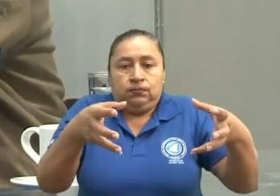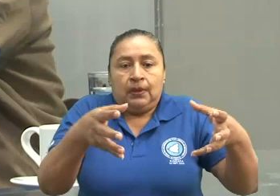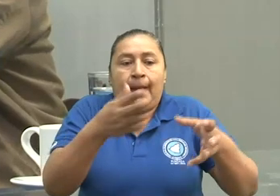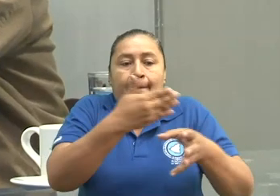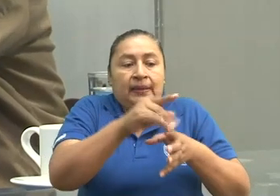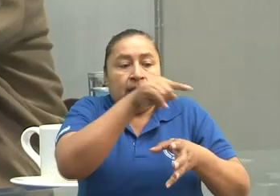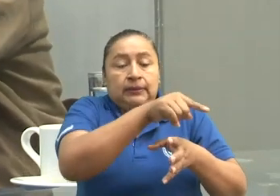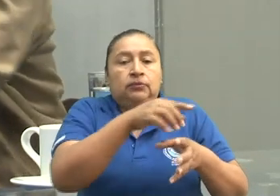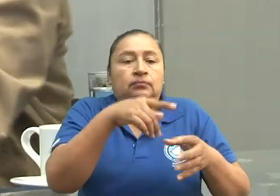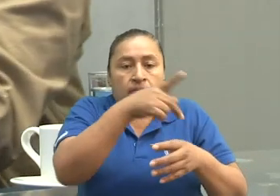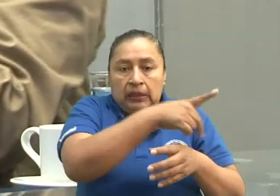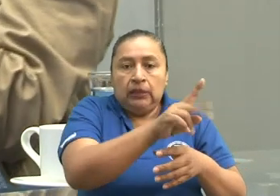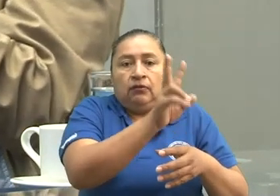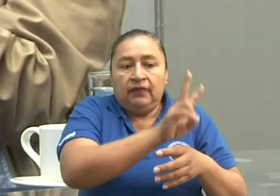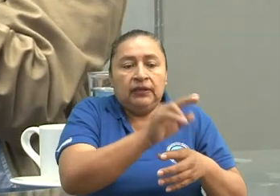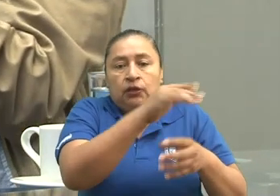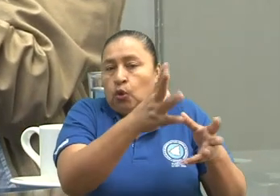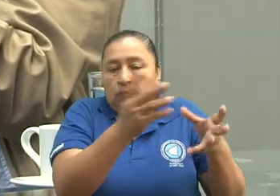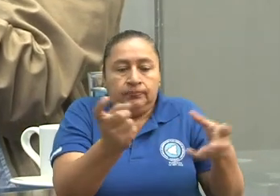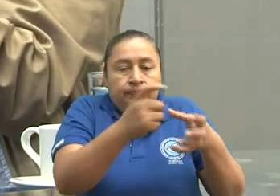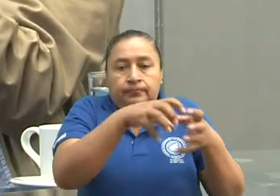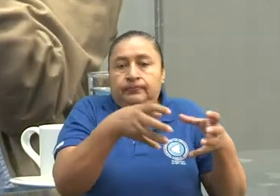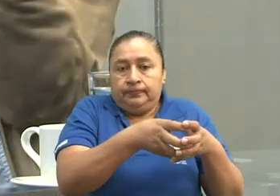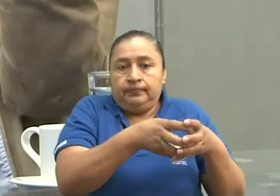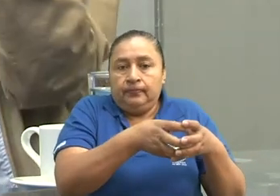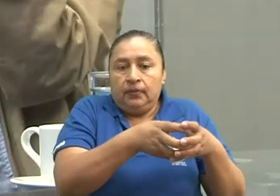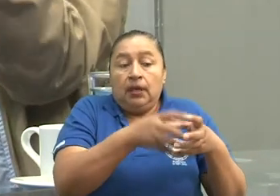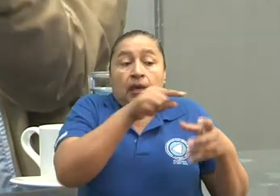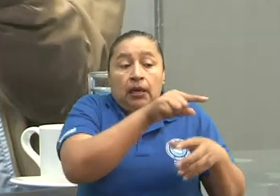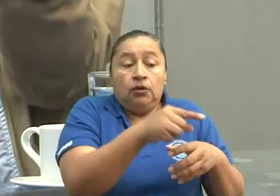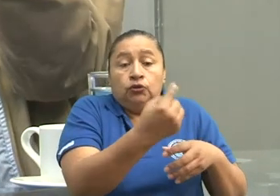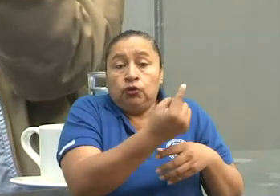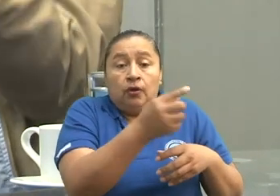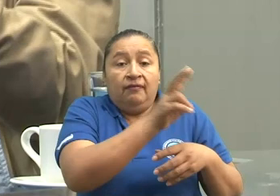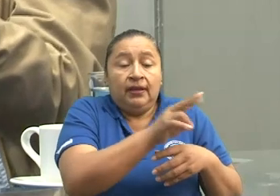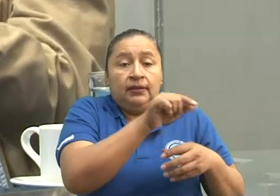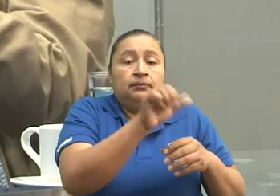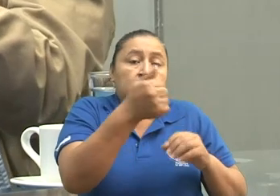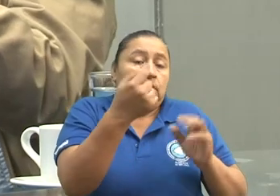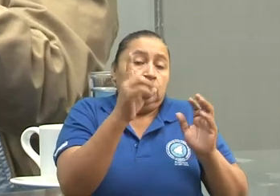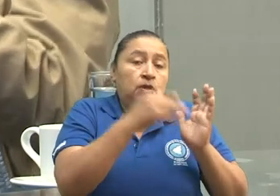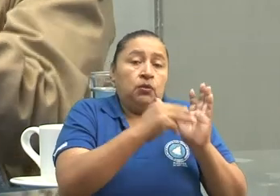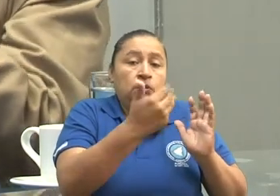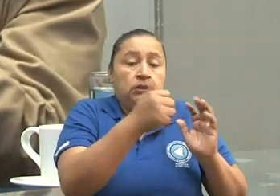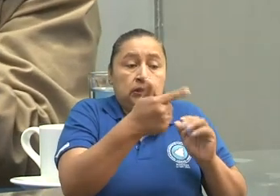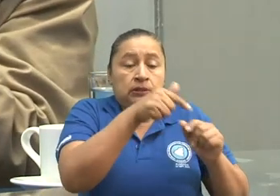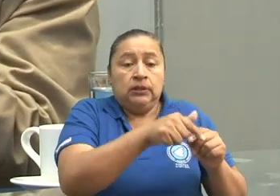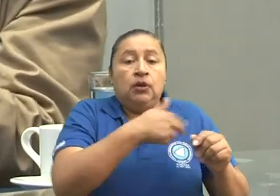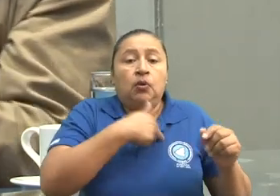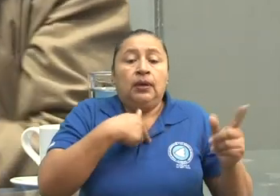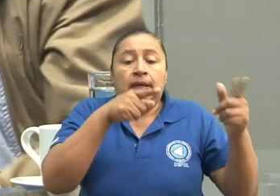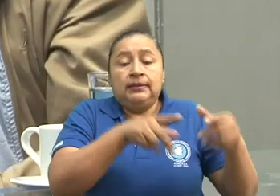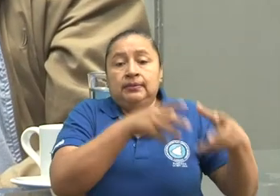fuerzas políticas, para el triunfo de la revolución. Es decir, lo que no pudieron hacer los conservadores en el 67, lo hace desde